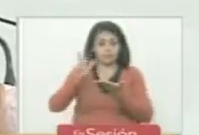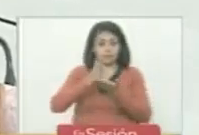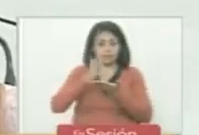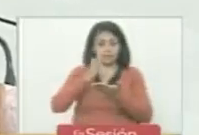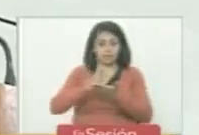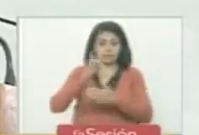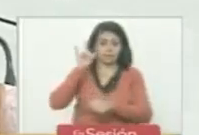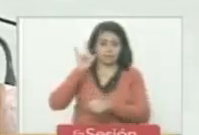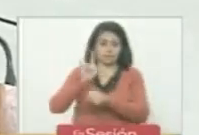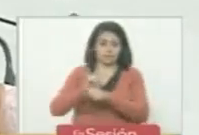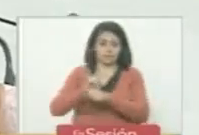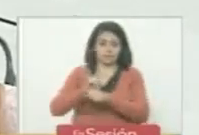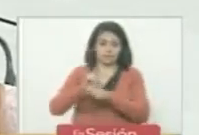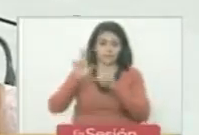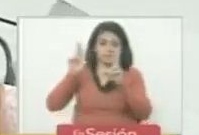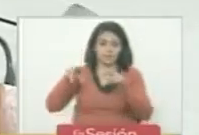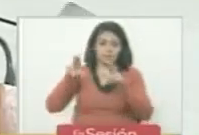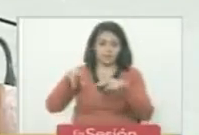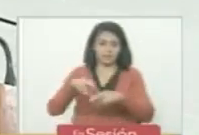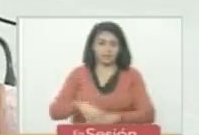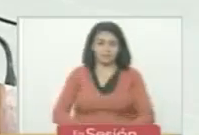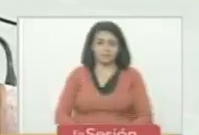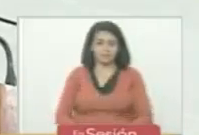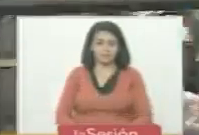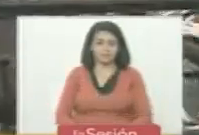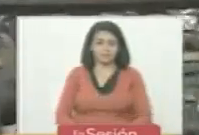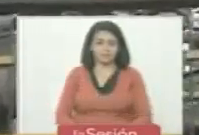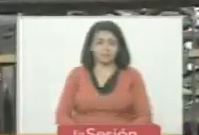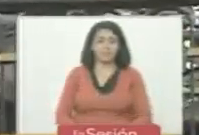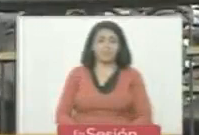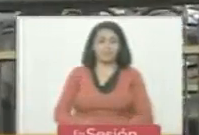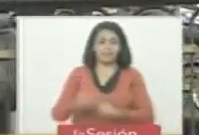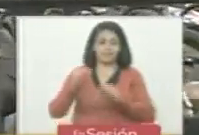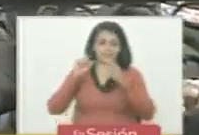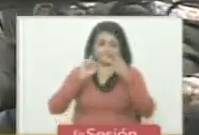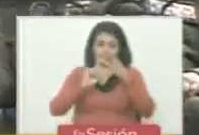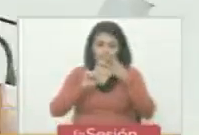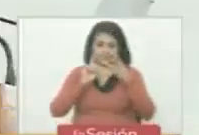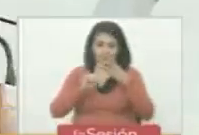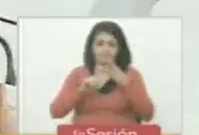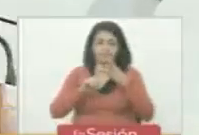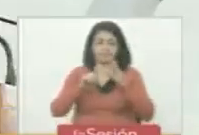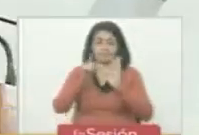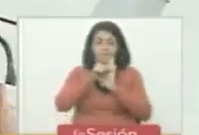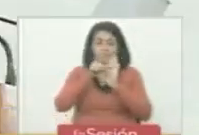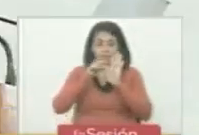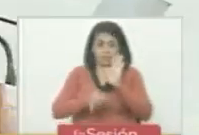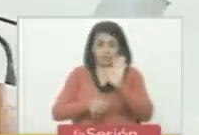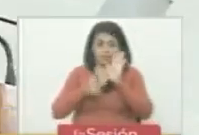siempre, traidores nunca. Tercero,